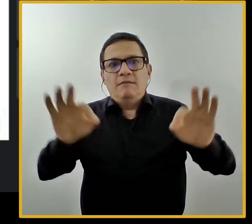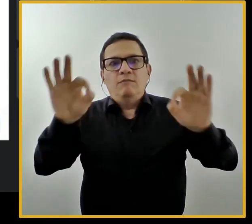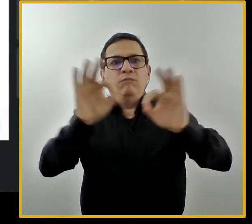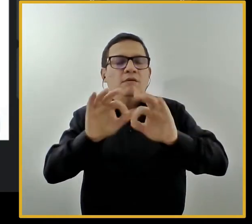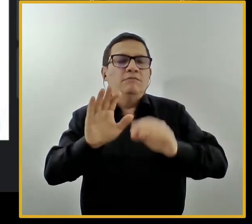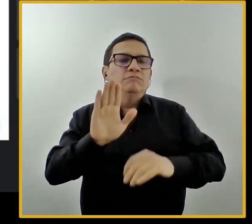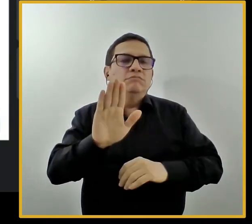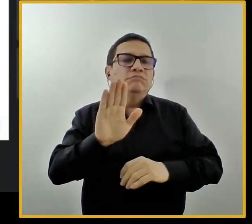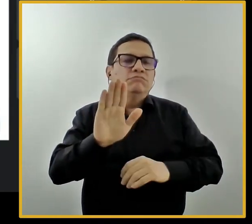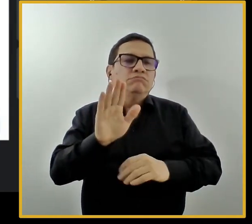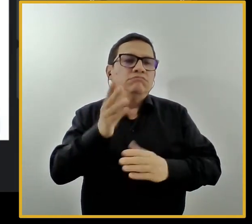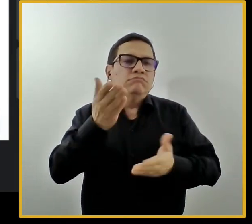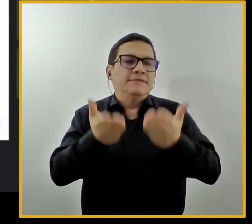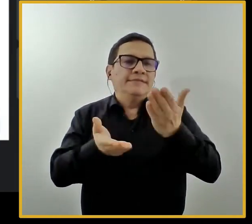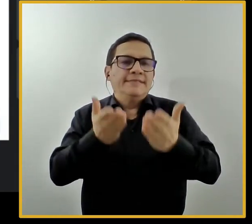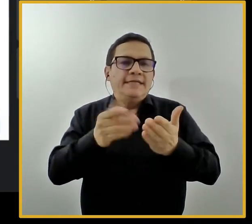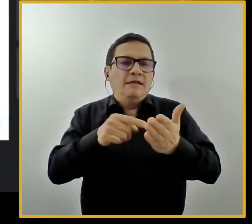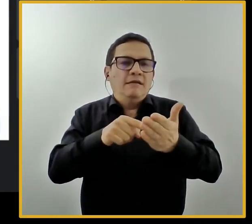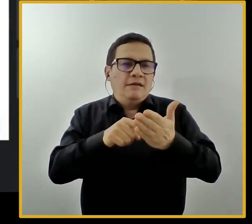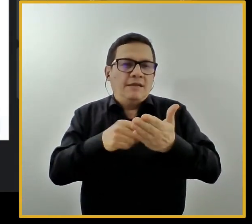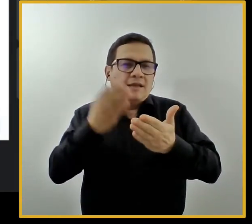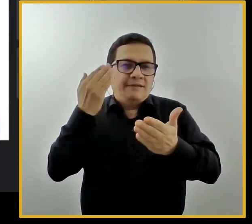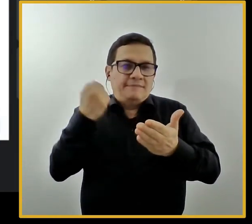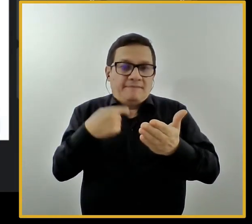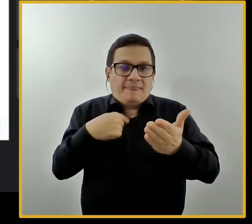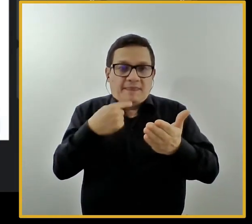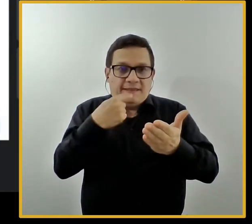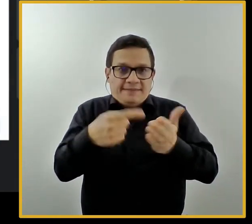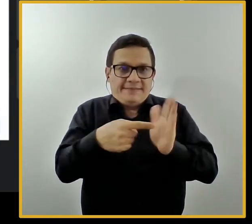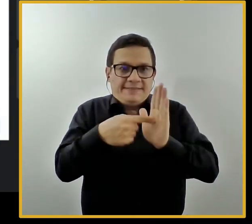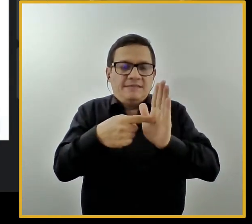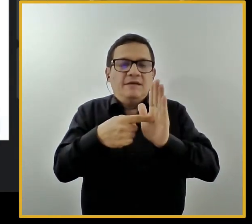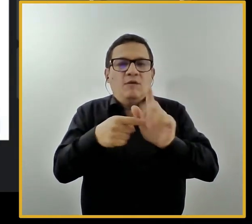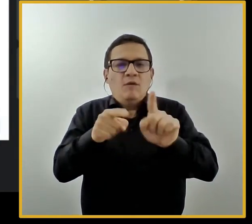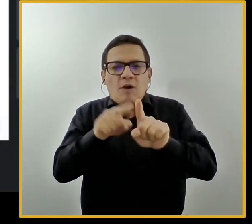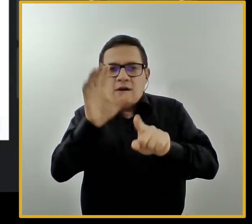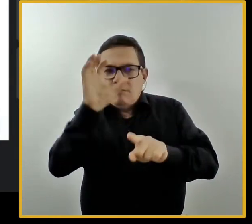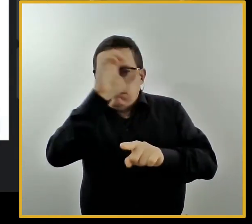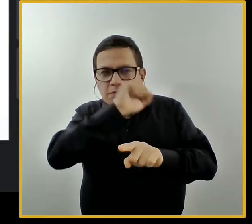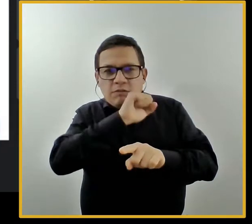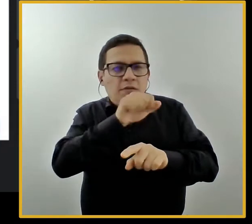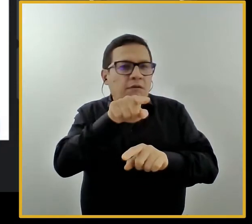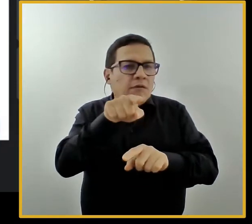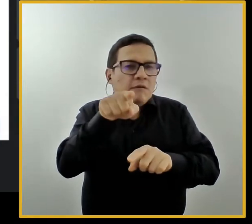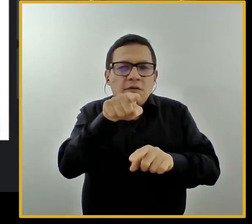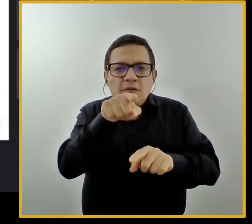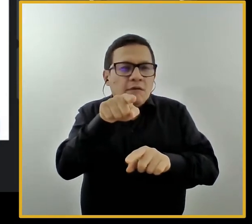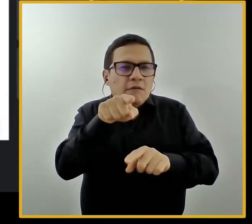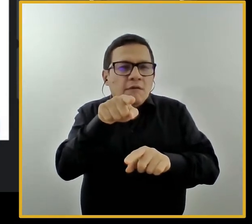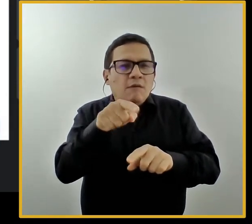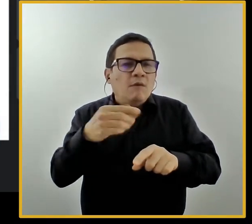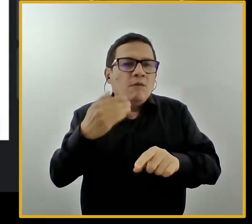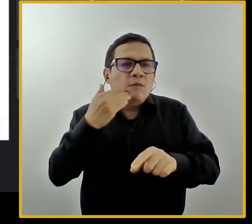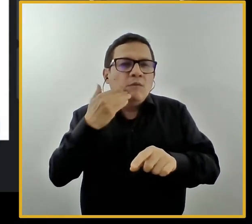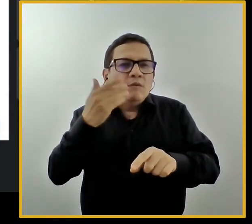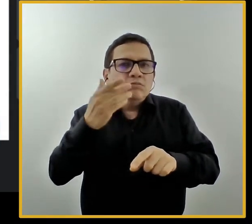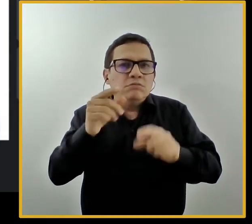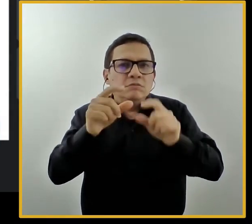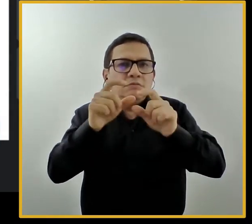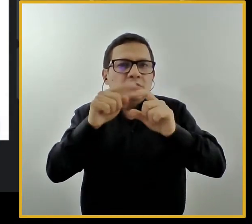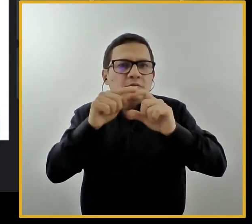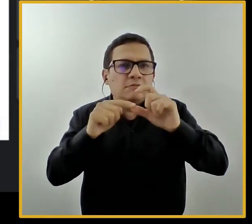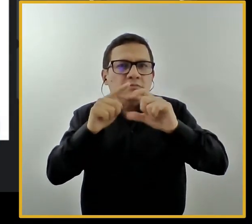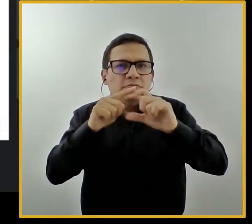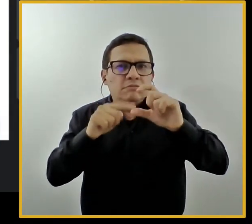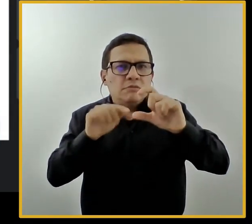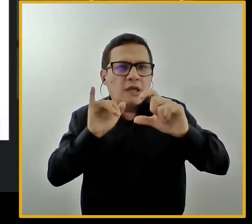importante que de acuerdo a esa definición que nosotros hemos dado, pues logremos identificar cuando veamos una ecuación, pues